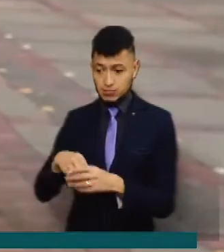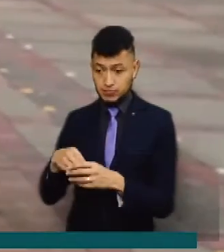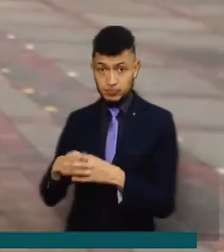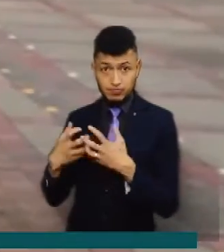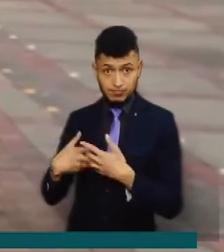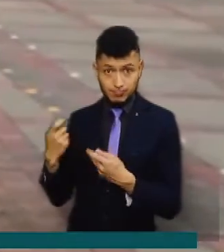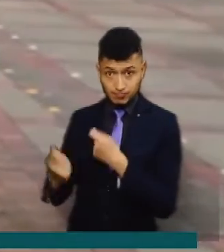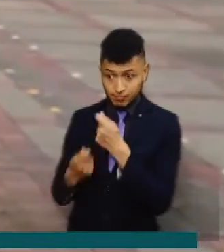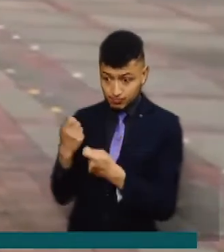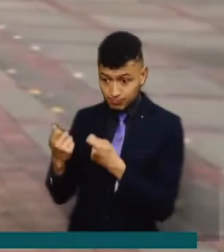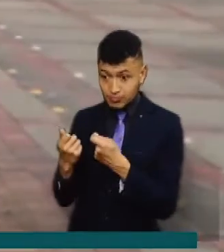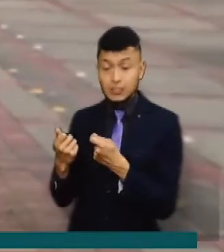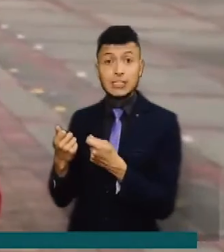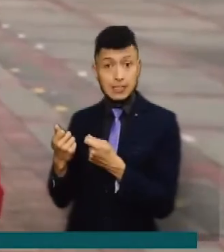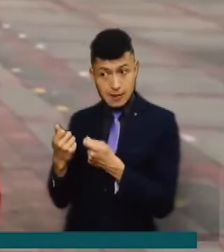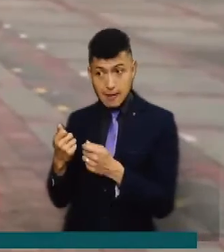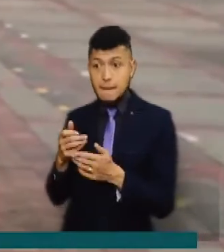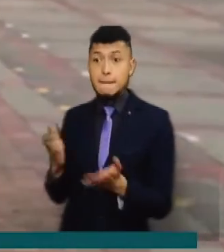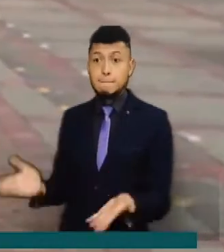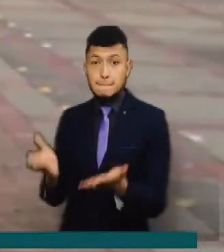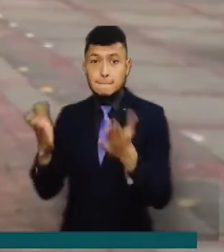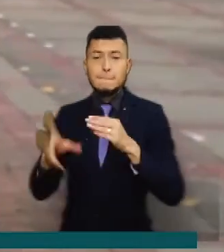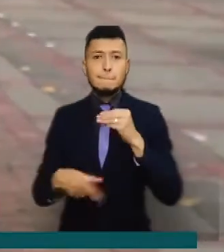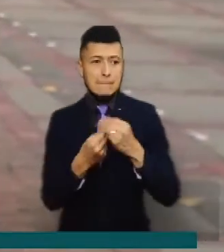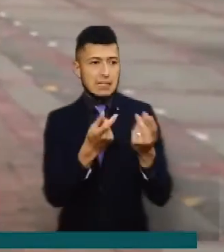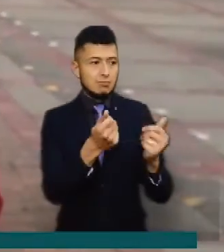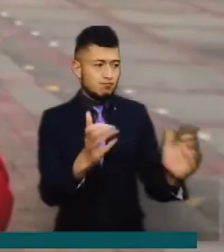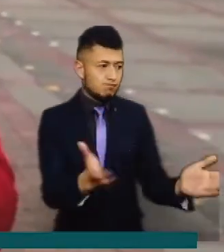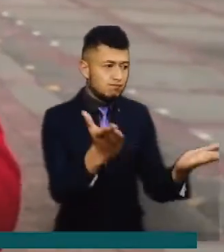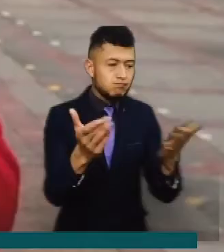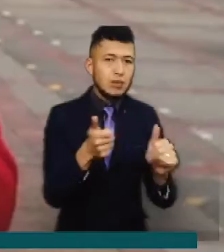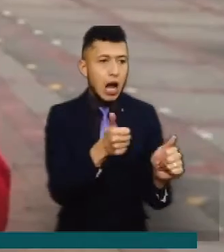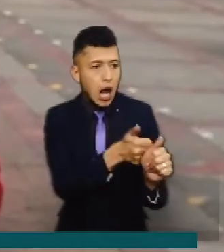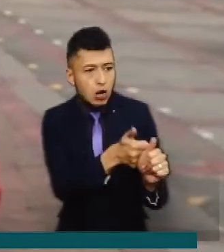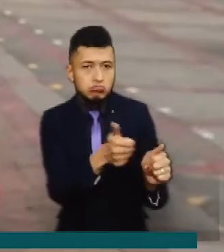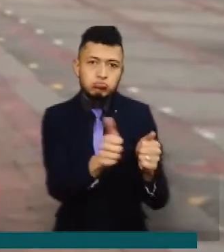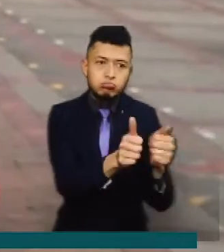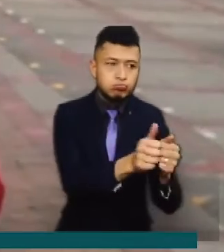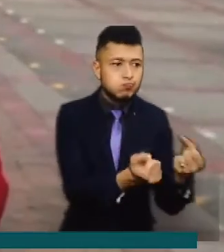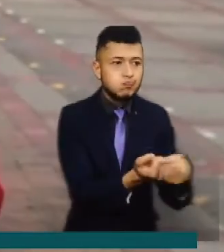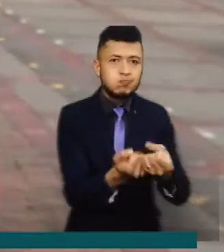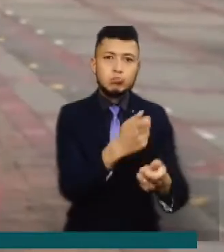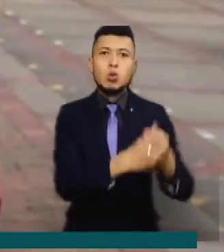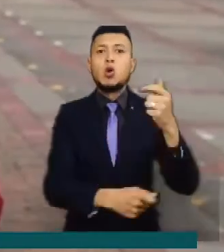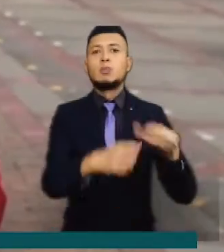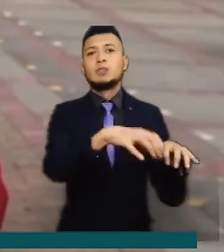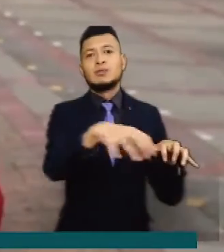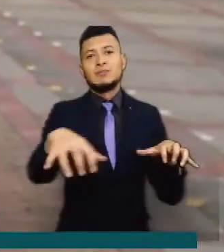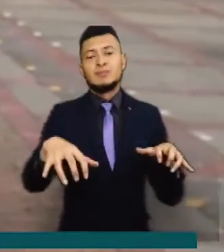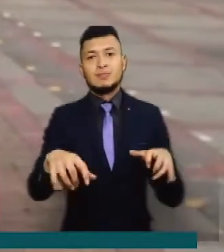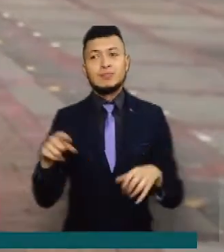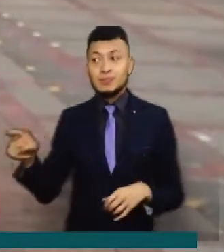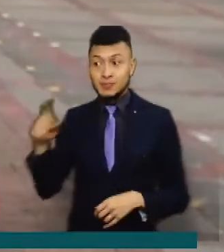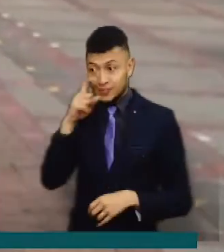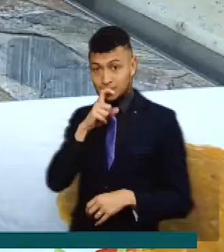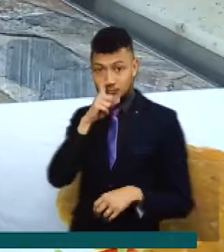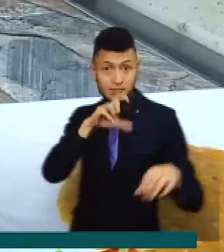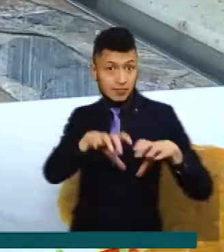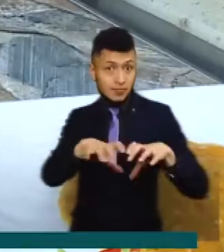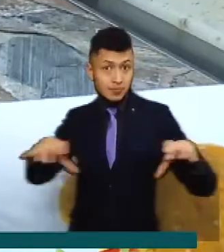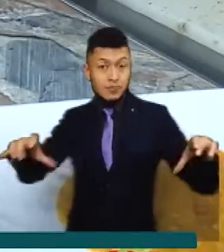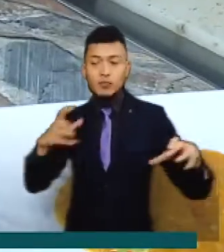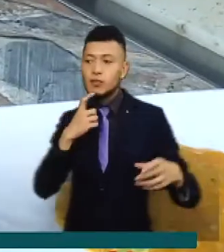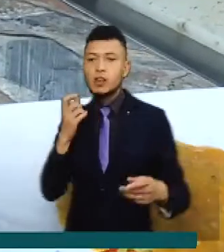hemos apostado no sólo por el pont de emprendimiento sino con su reactivación desde el inicio apoyando y acompañando a estos comerciantes